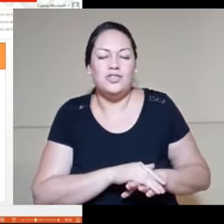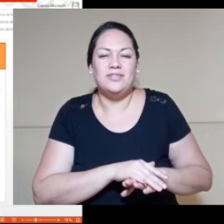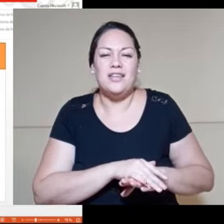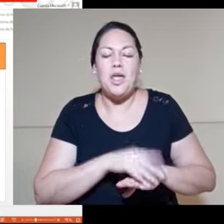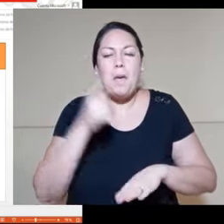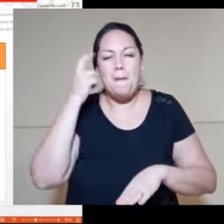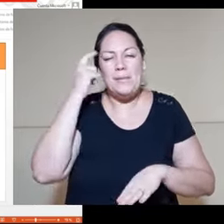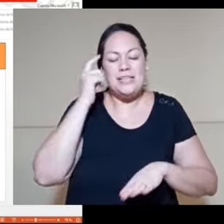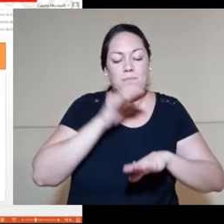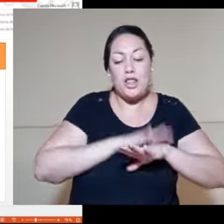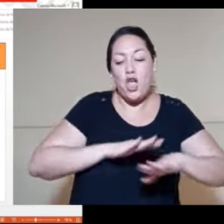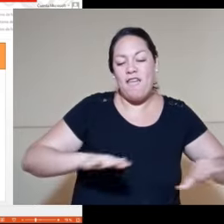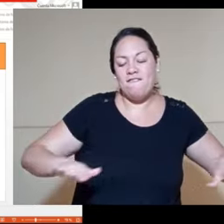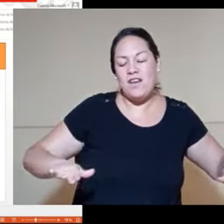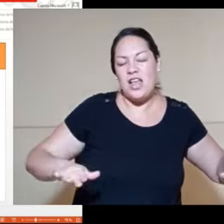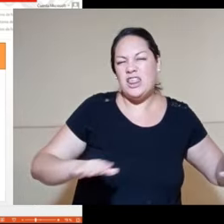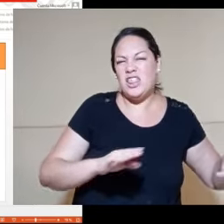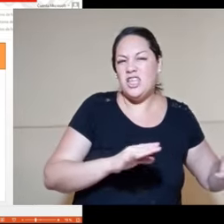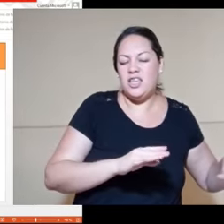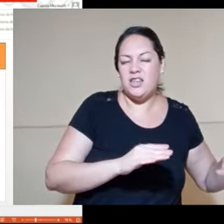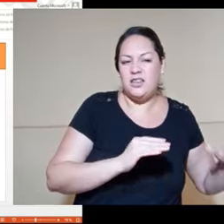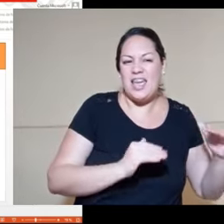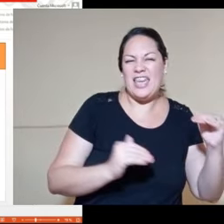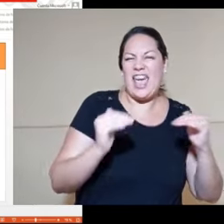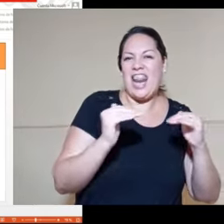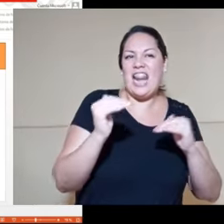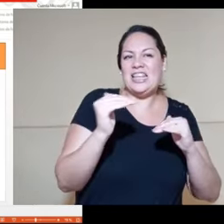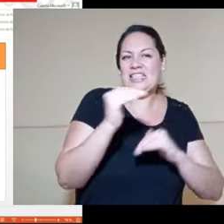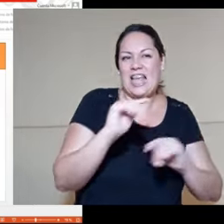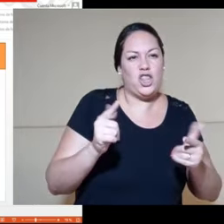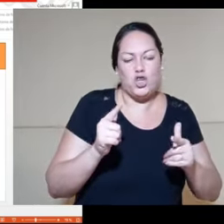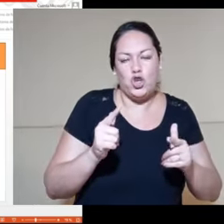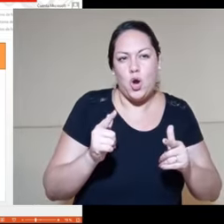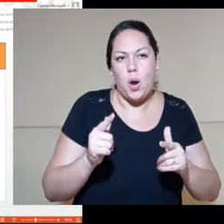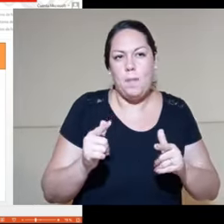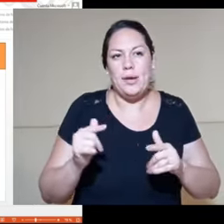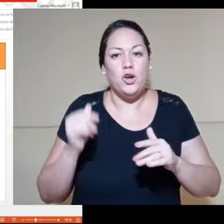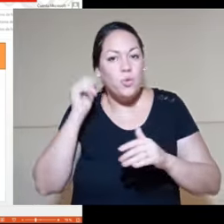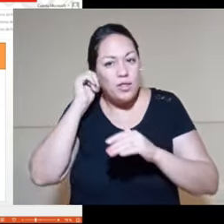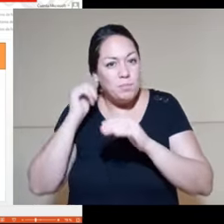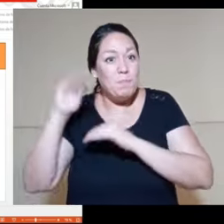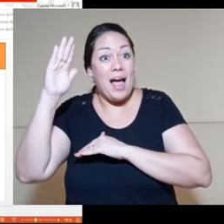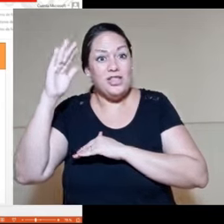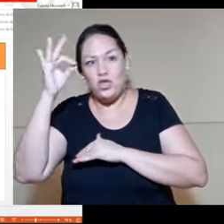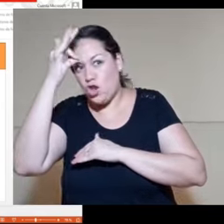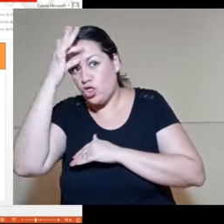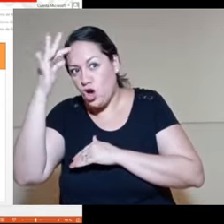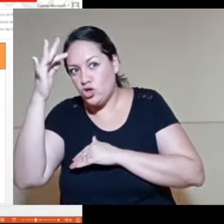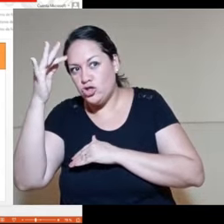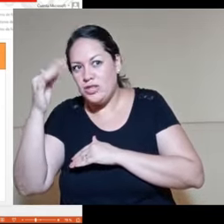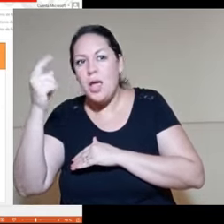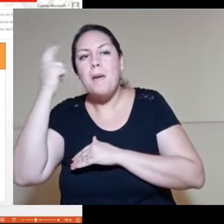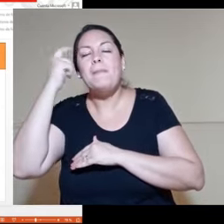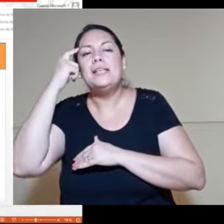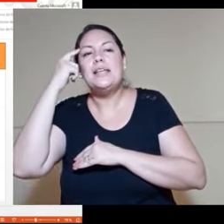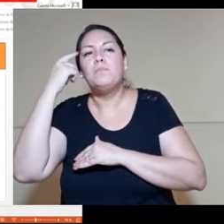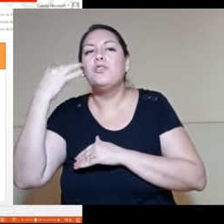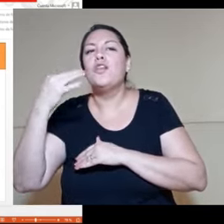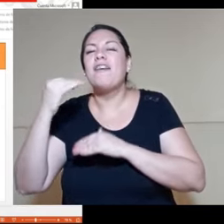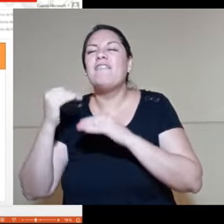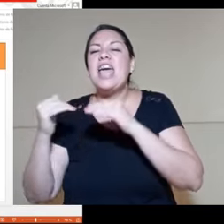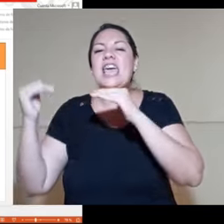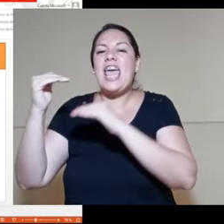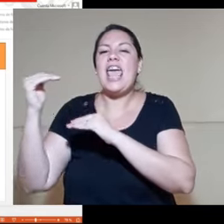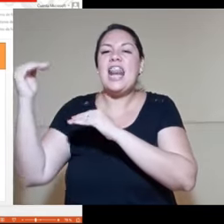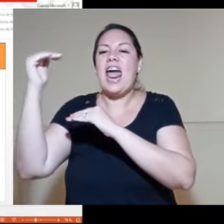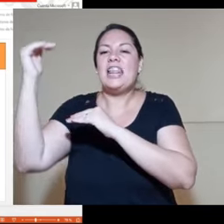algunas cuestiones, el pensamiento infantil, ¿no es cierto?, no está tan jerarquizado. Cuando ya empiezan a esa edad, ya el pensamiento